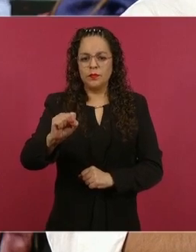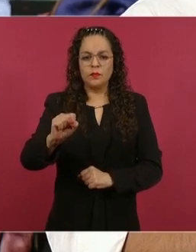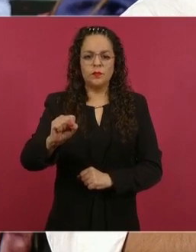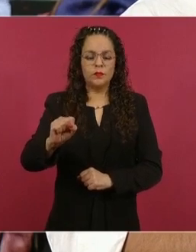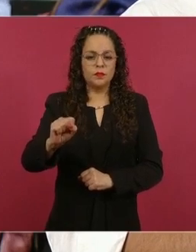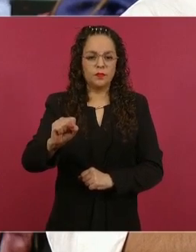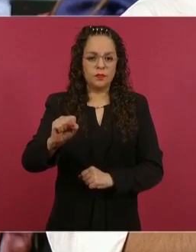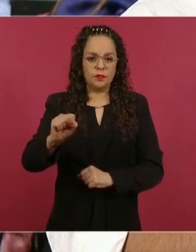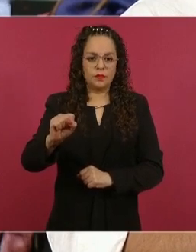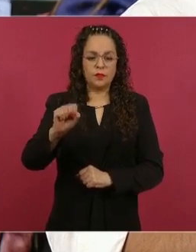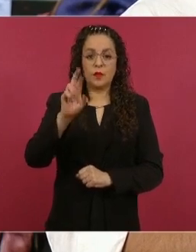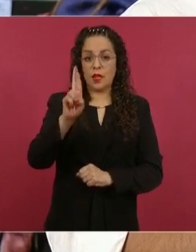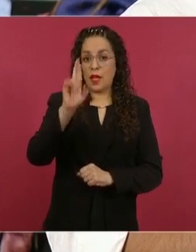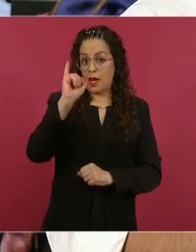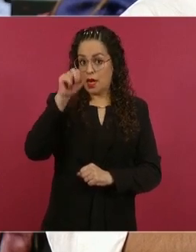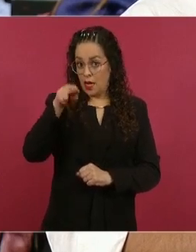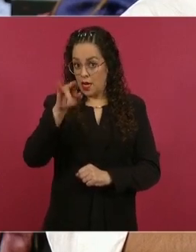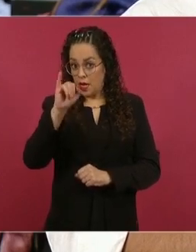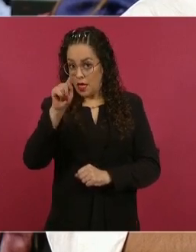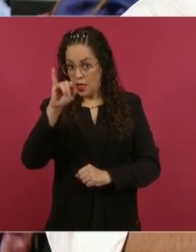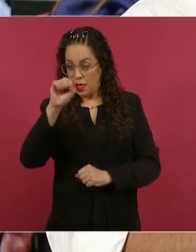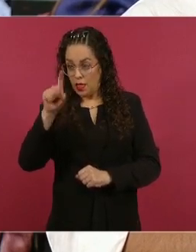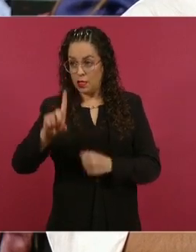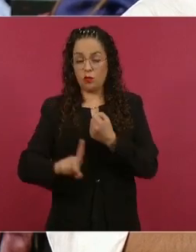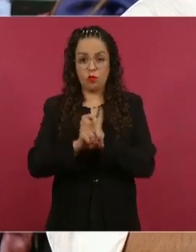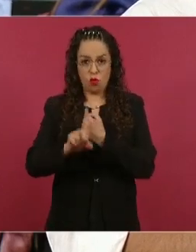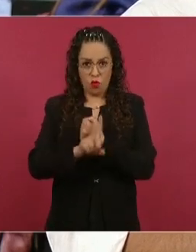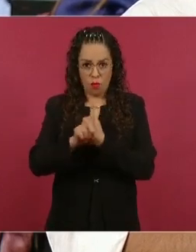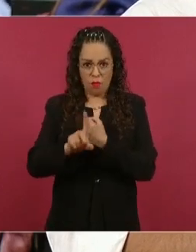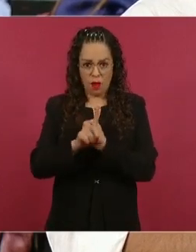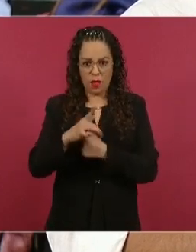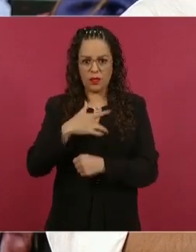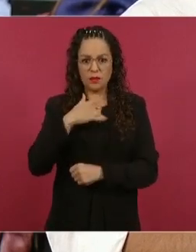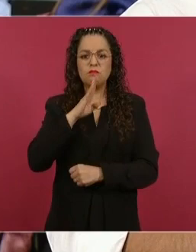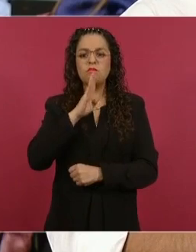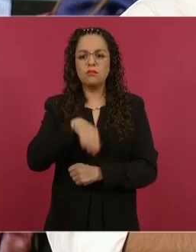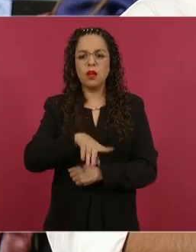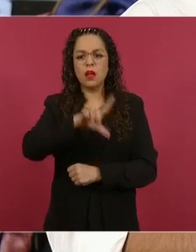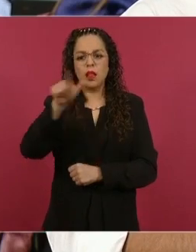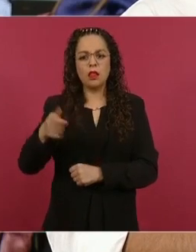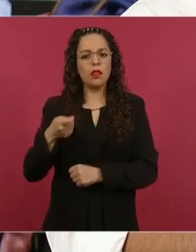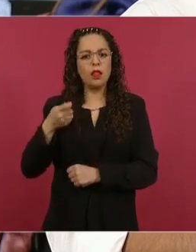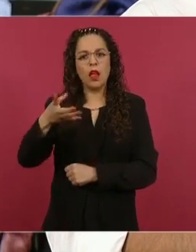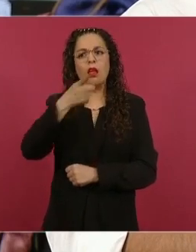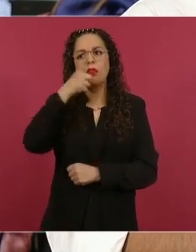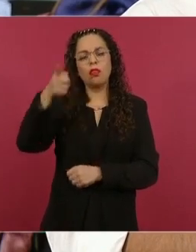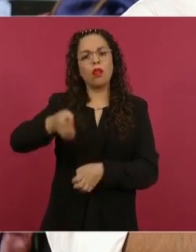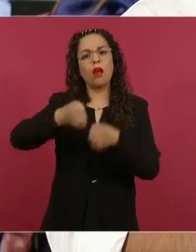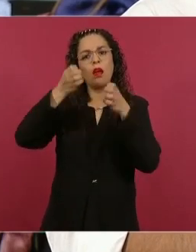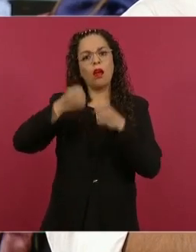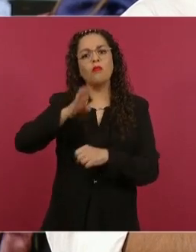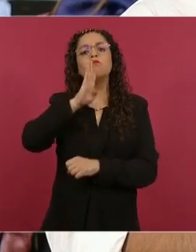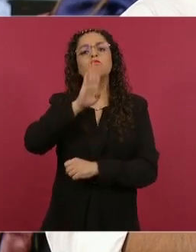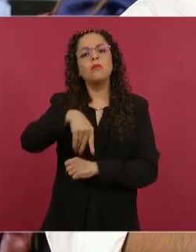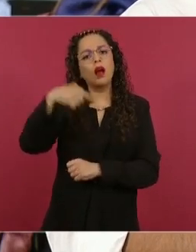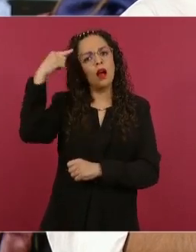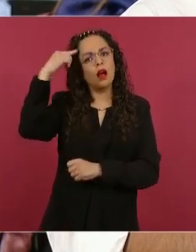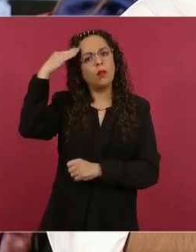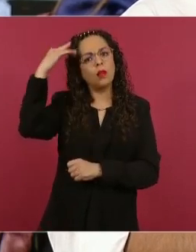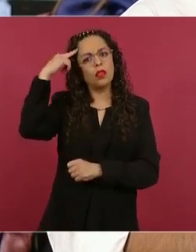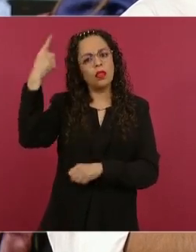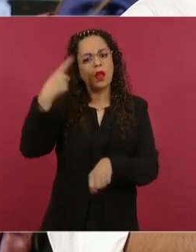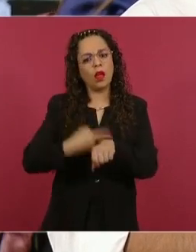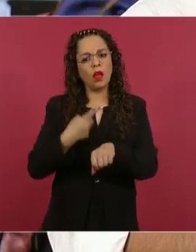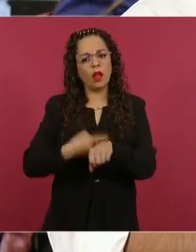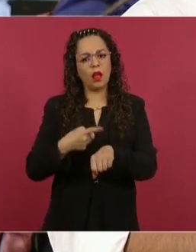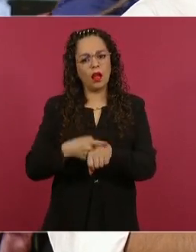dice, de un problema de rinitis a un tratamiento de enfermedades mentales. Esto en la clínica del ISSSTE, ahí en